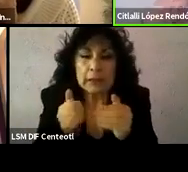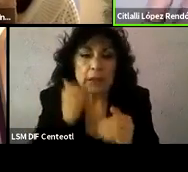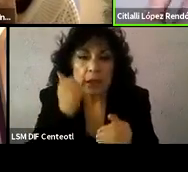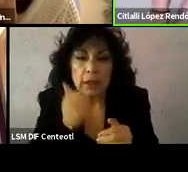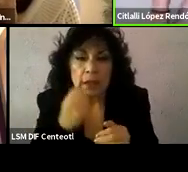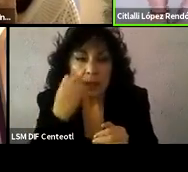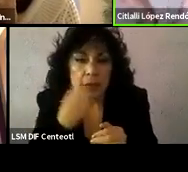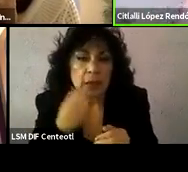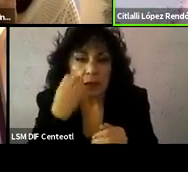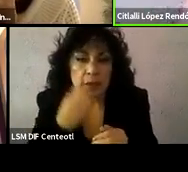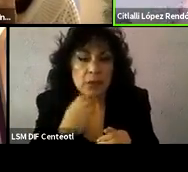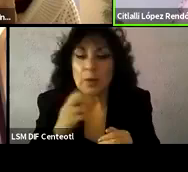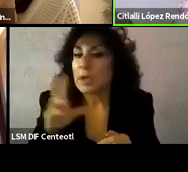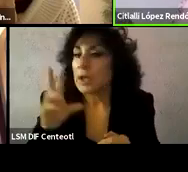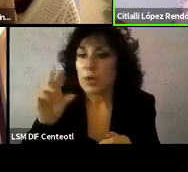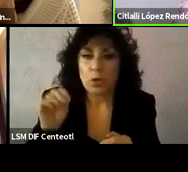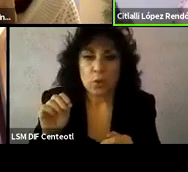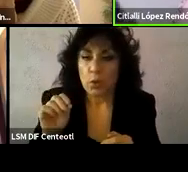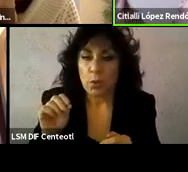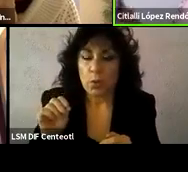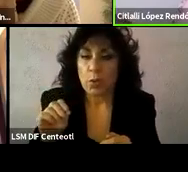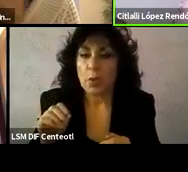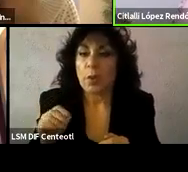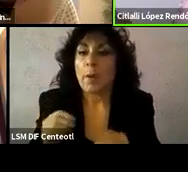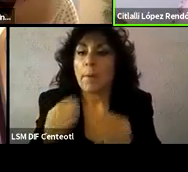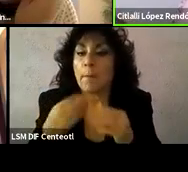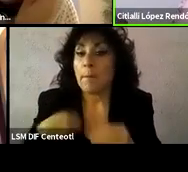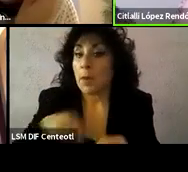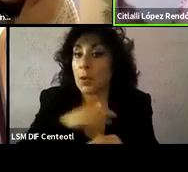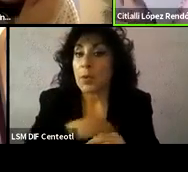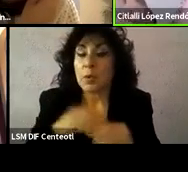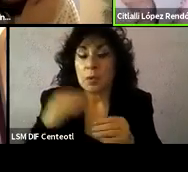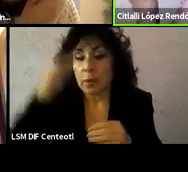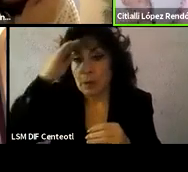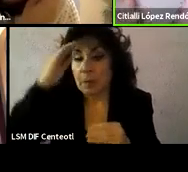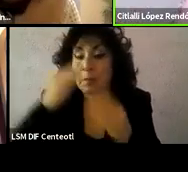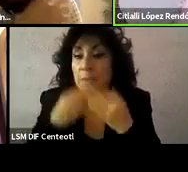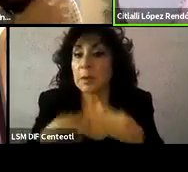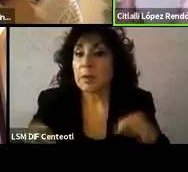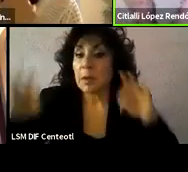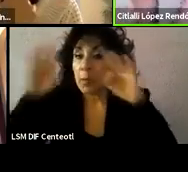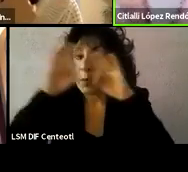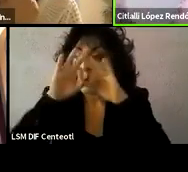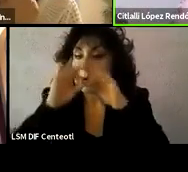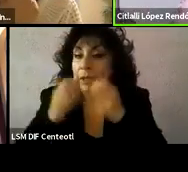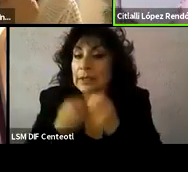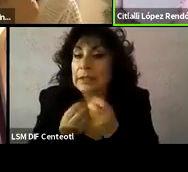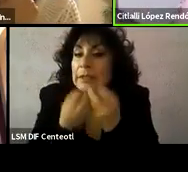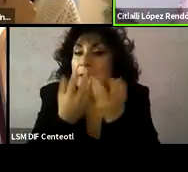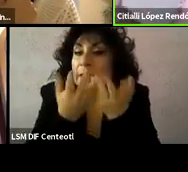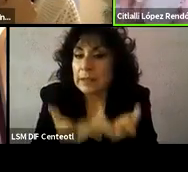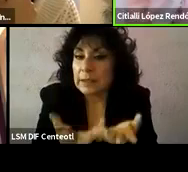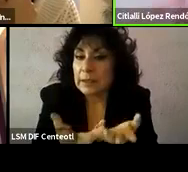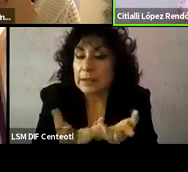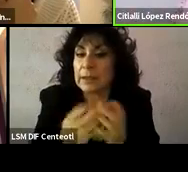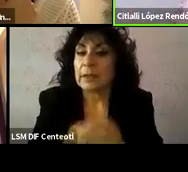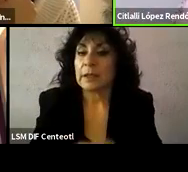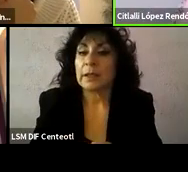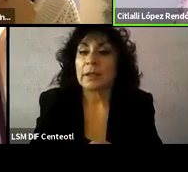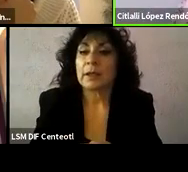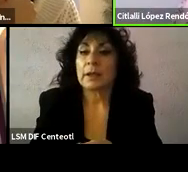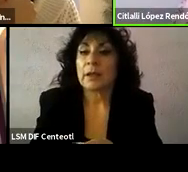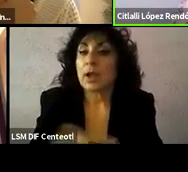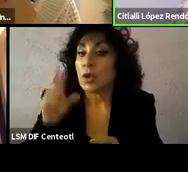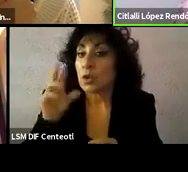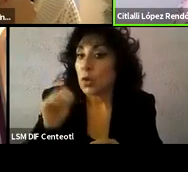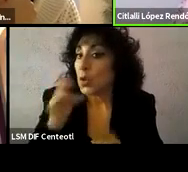pensar que es fundamental que suceda en las aulas, ¿no? Que la educación para la paz esté presente en las aulas, pero no basta